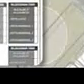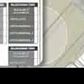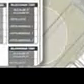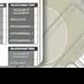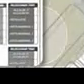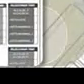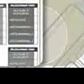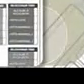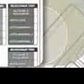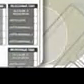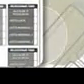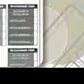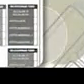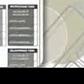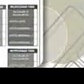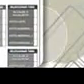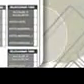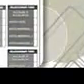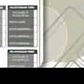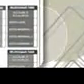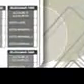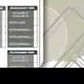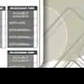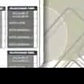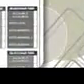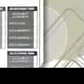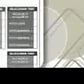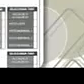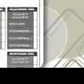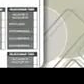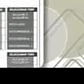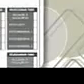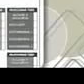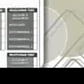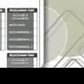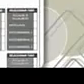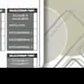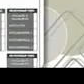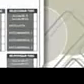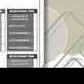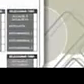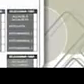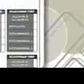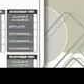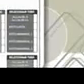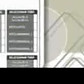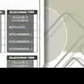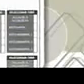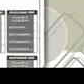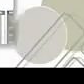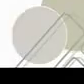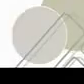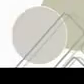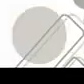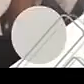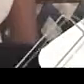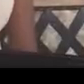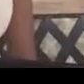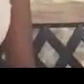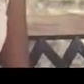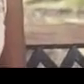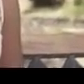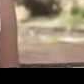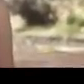un voto lista para concejales municipales y tantos votos nominales para concejales municipales como corresponda a tu circunscripción. Si perteneces